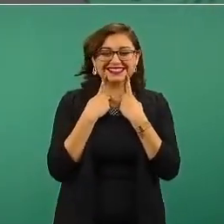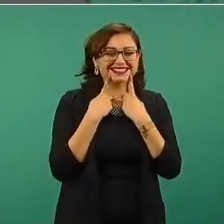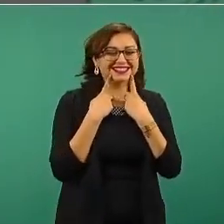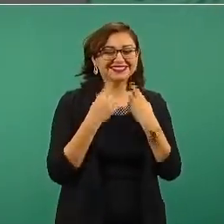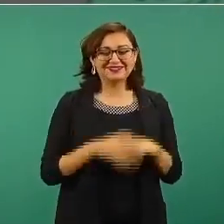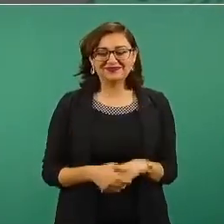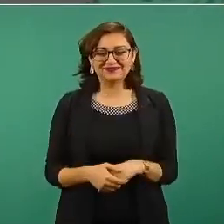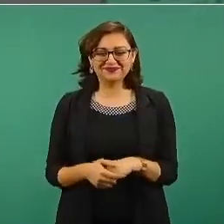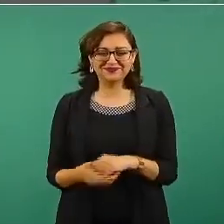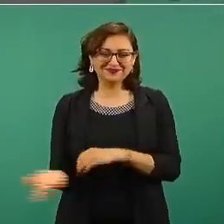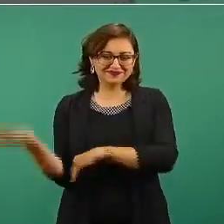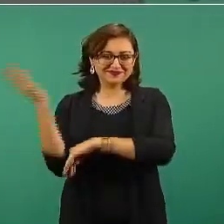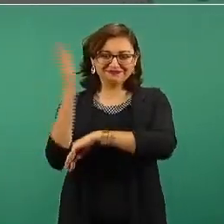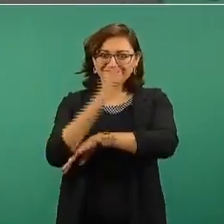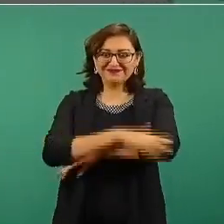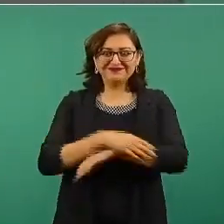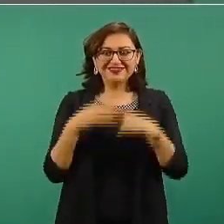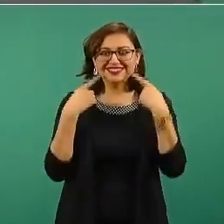Todo el día,